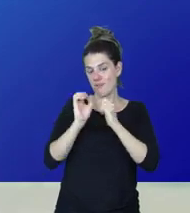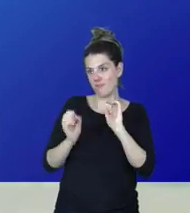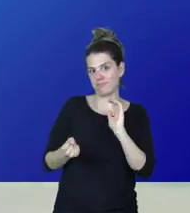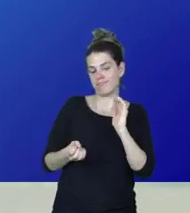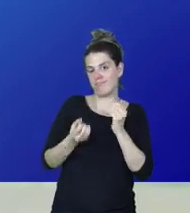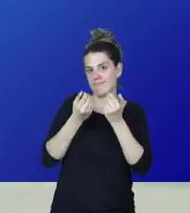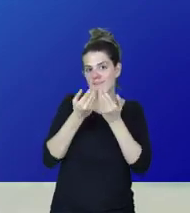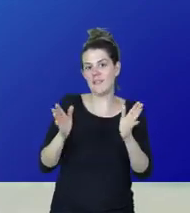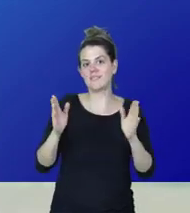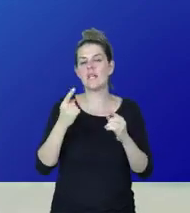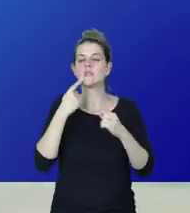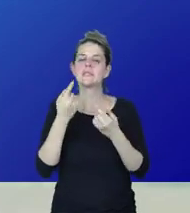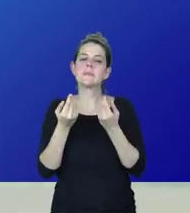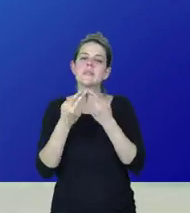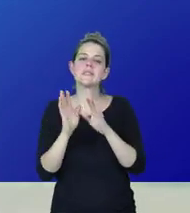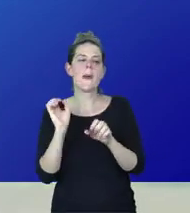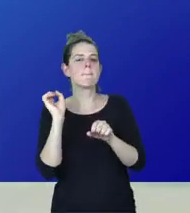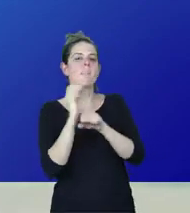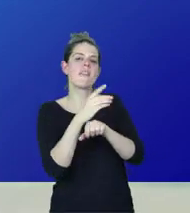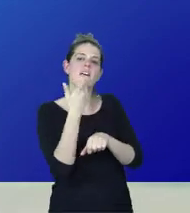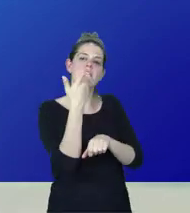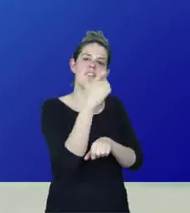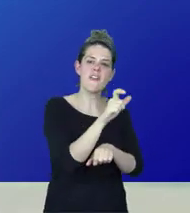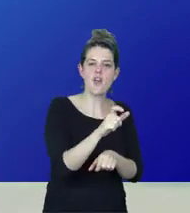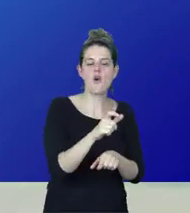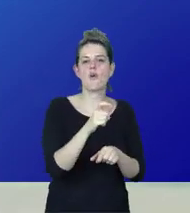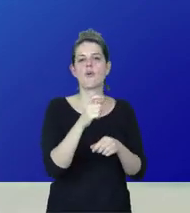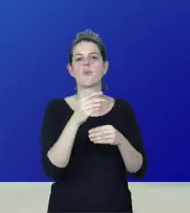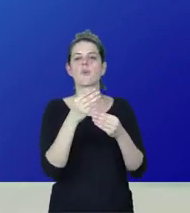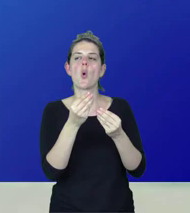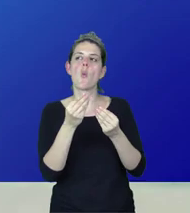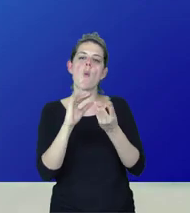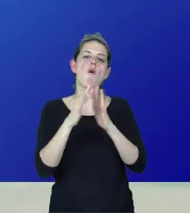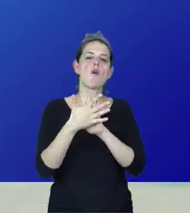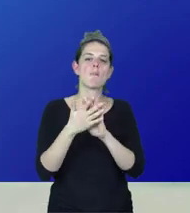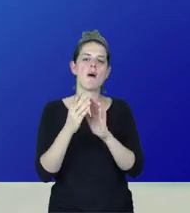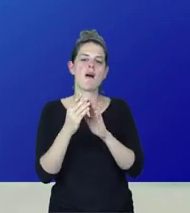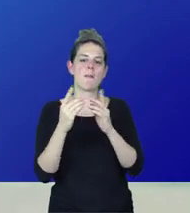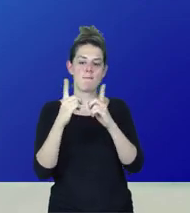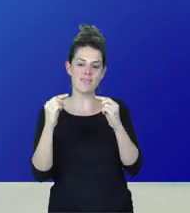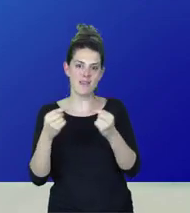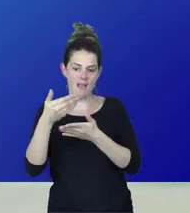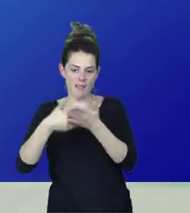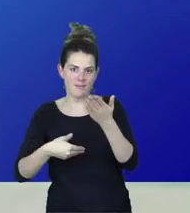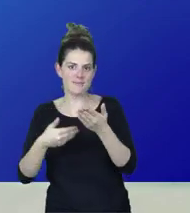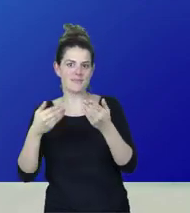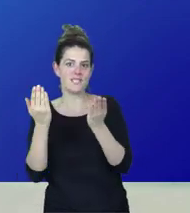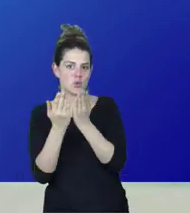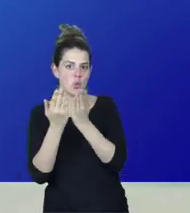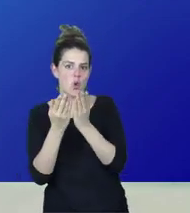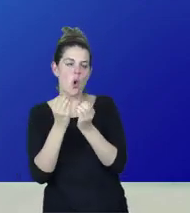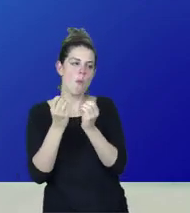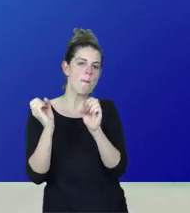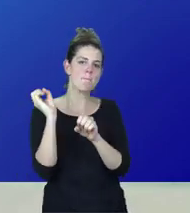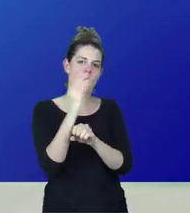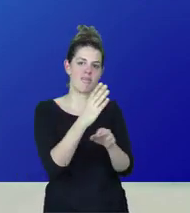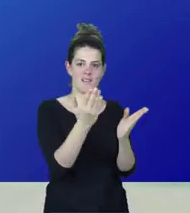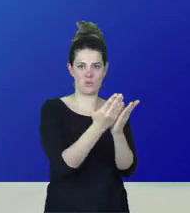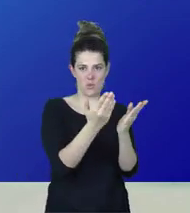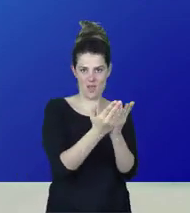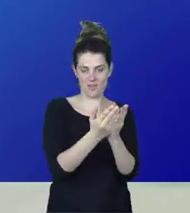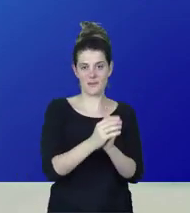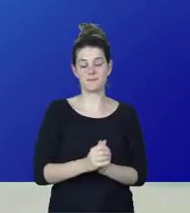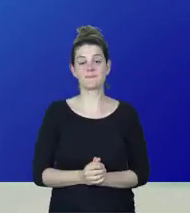formas virtuales, enviar videos, buscar distintas maneras de poder hacer llegar los materiales a los estudiantes. Un punto